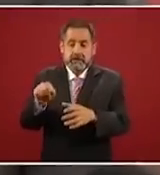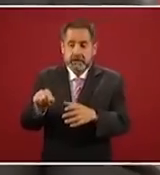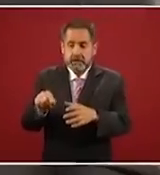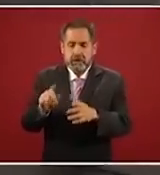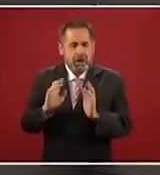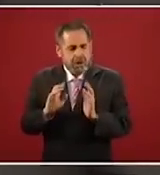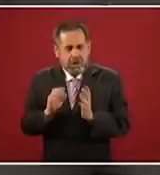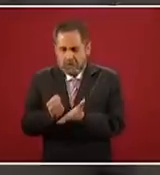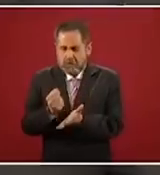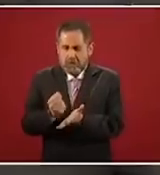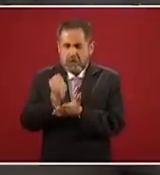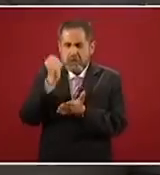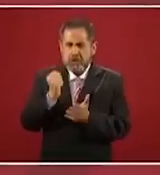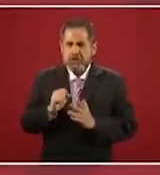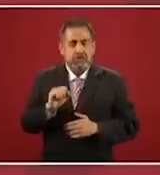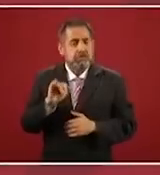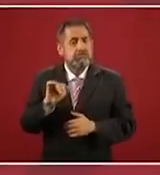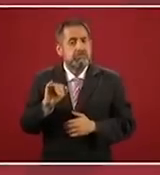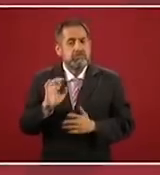aprobaron,